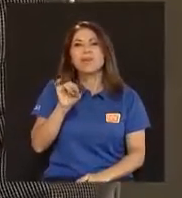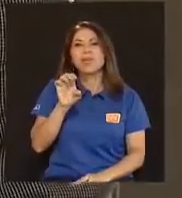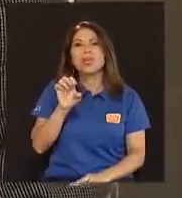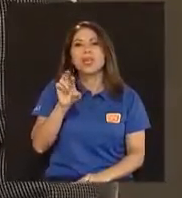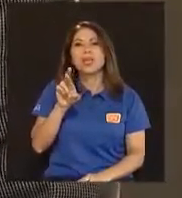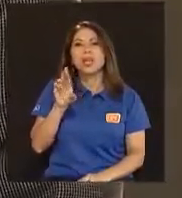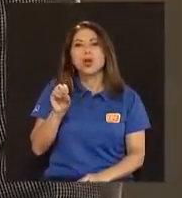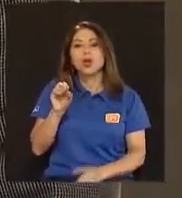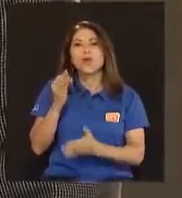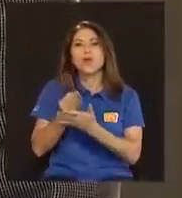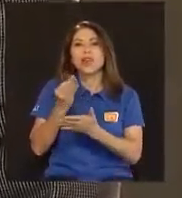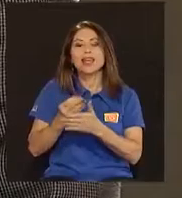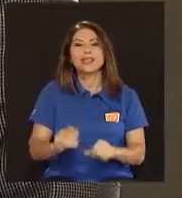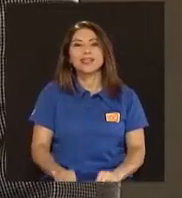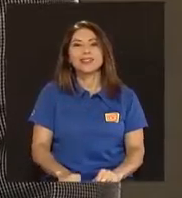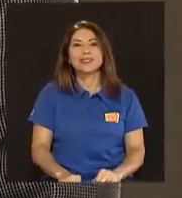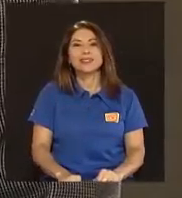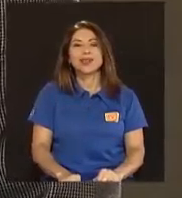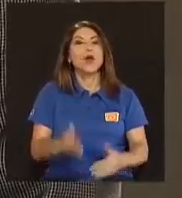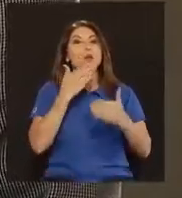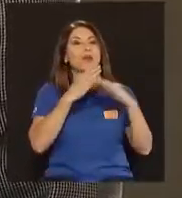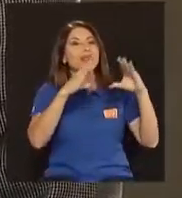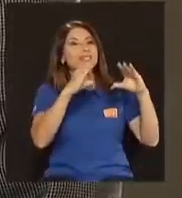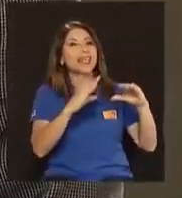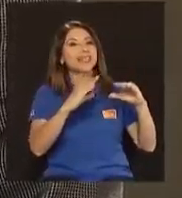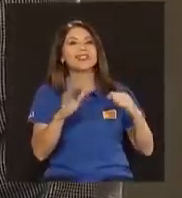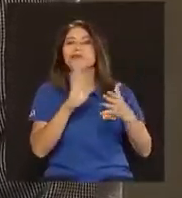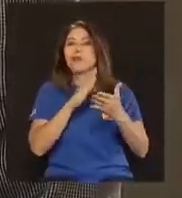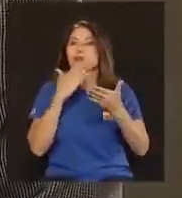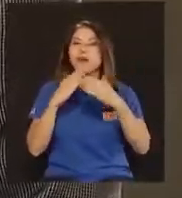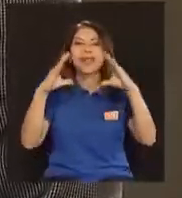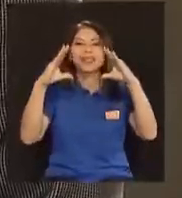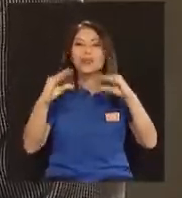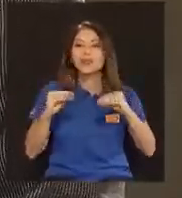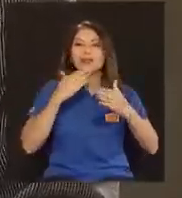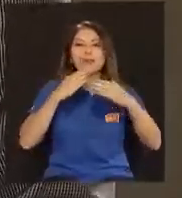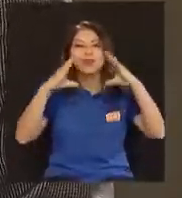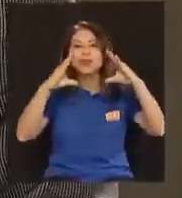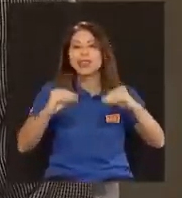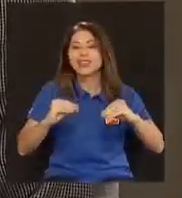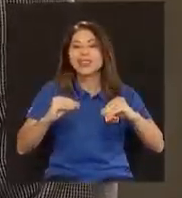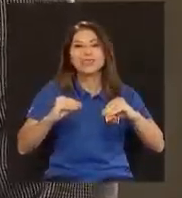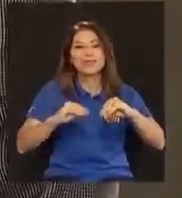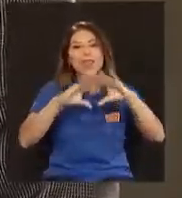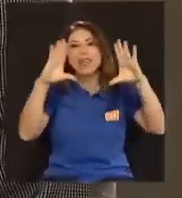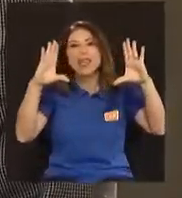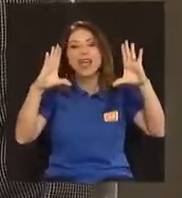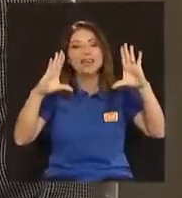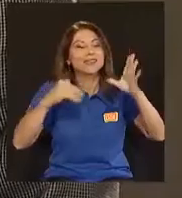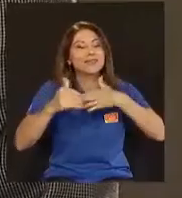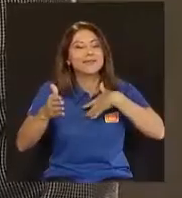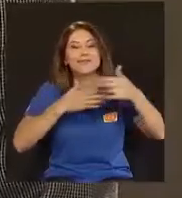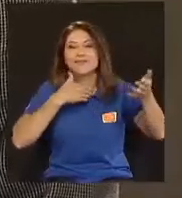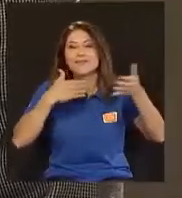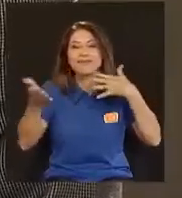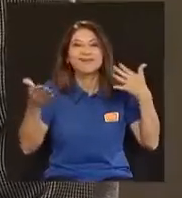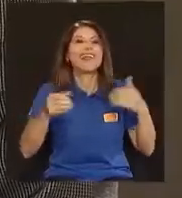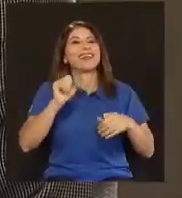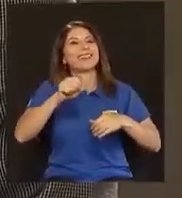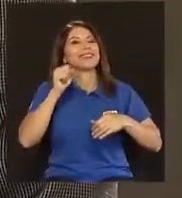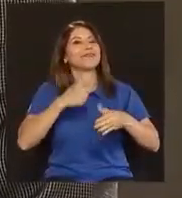Buenas tardes, Juan. No, noches, días y etcétera. Bueno, sí, a la hora que la gente lo quiera disfrutar este